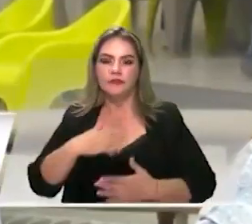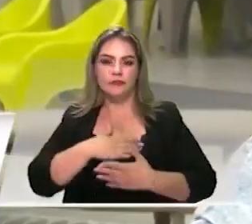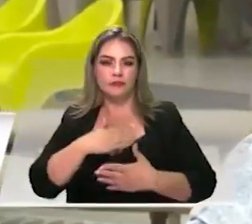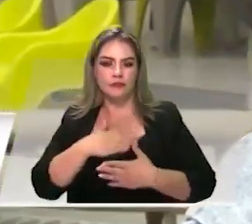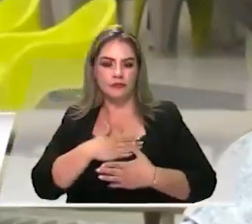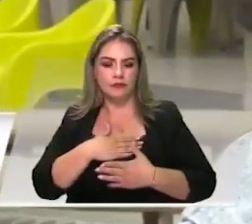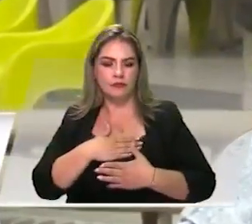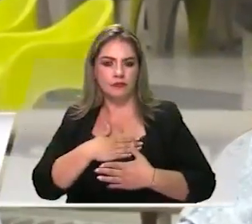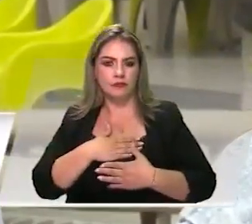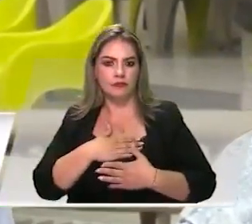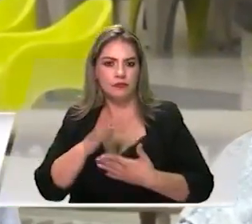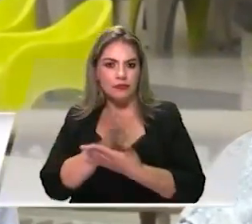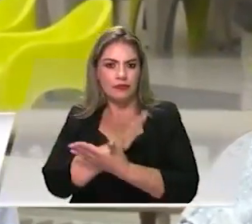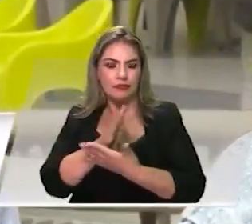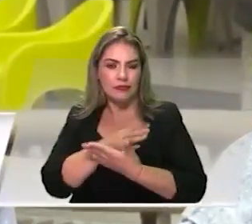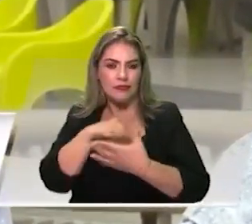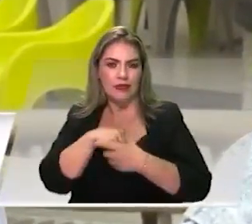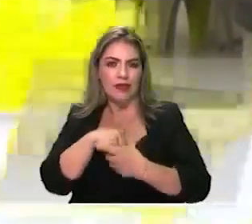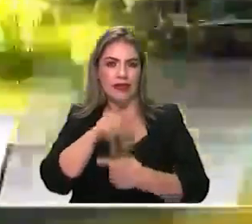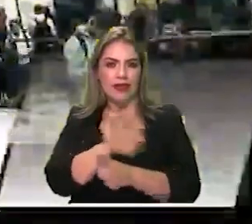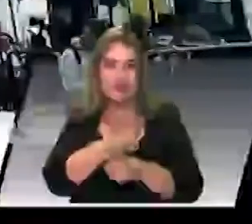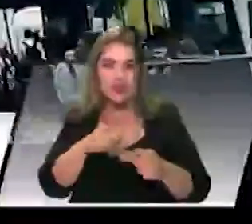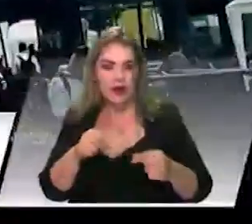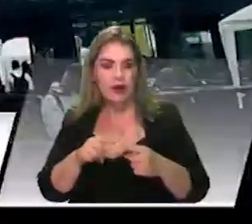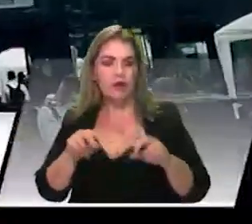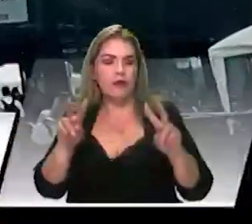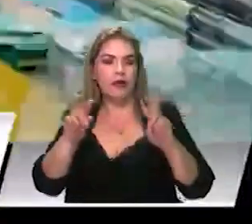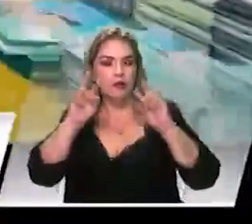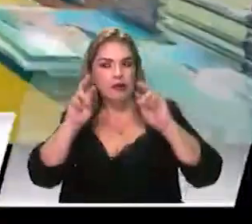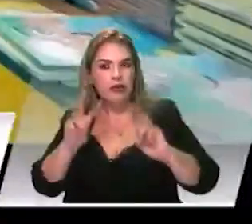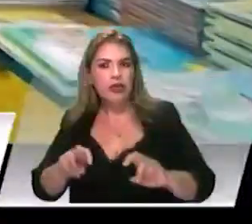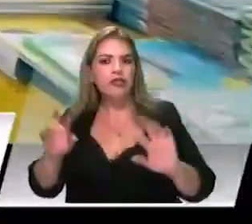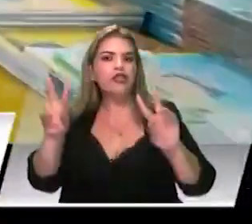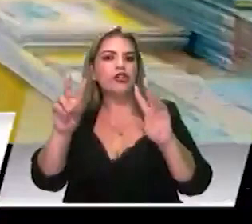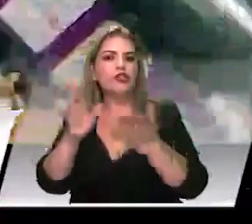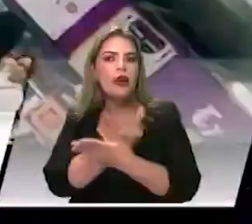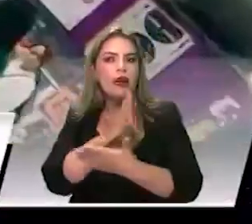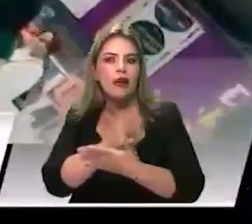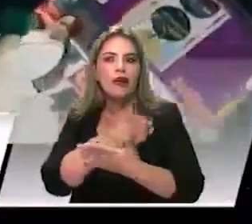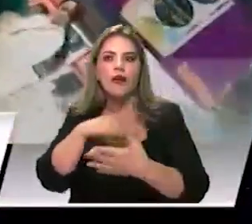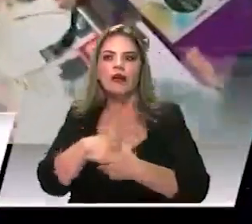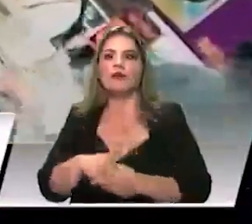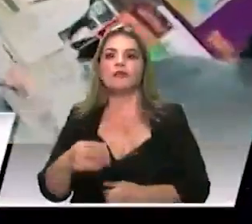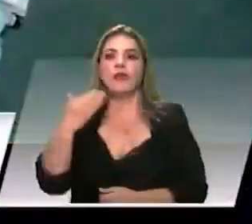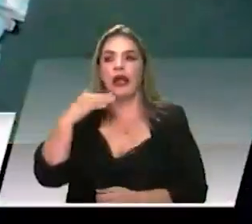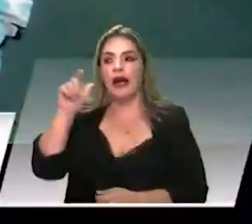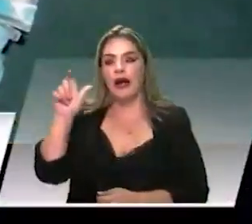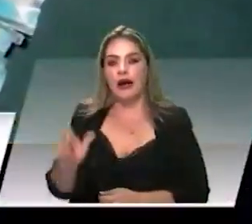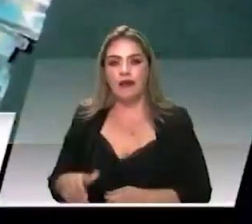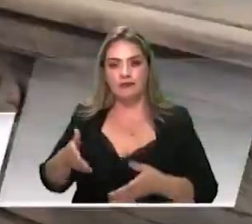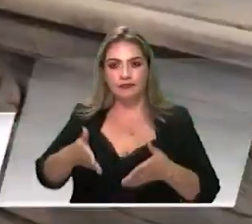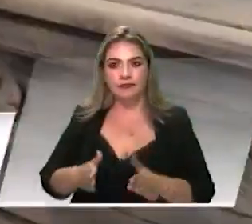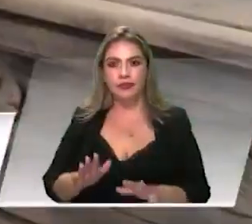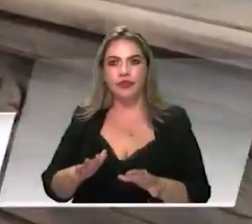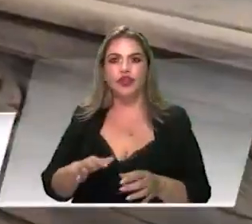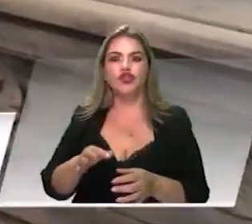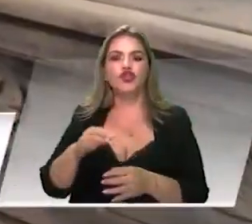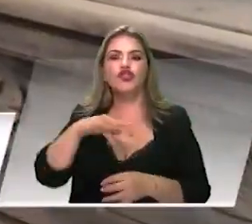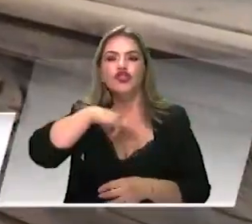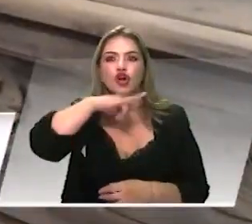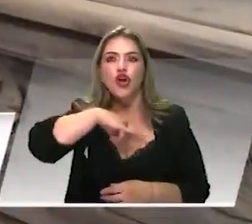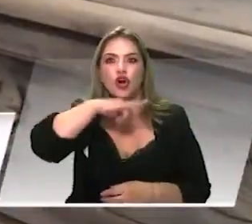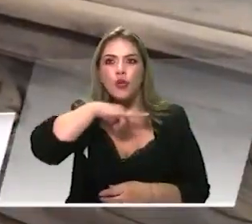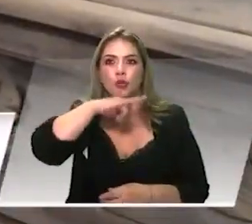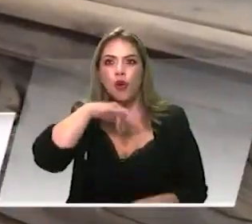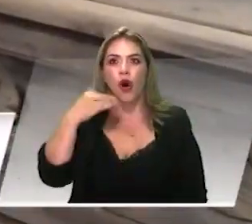propio sentido, y es la búsqueda de la ciencia a través de la literatura. También estará presente la escritora antioqueña nacida en un corregimiento de Yolombó, Marcela